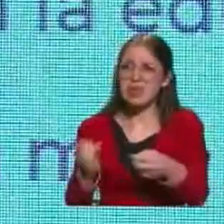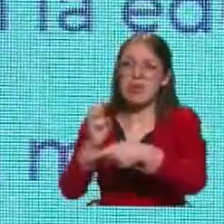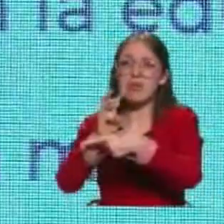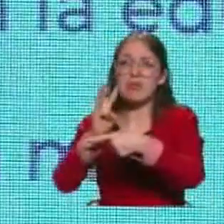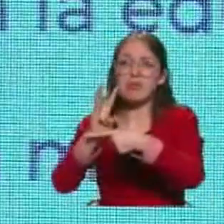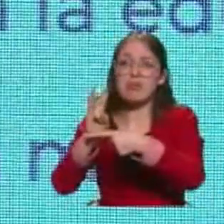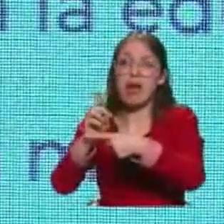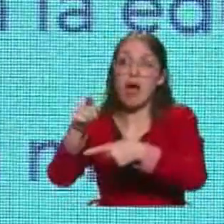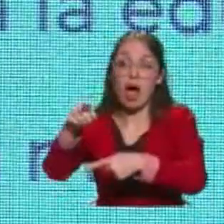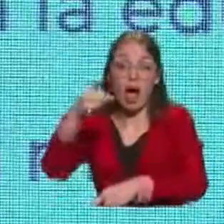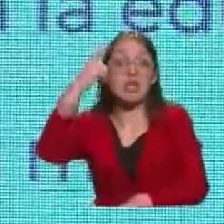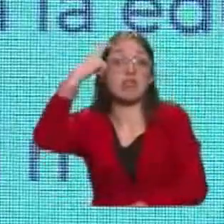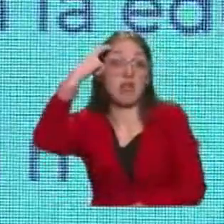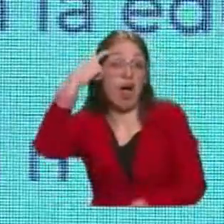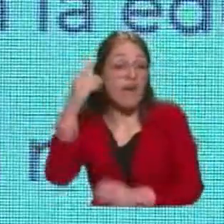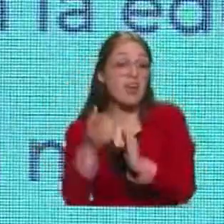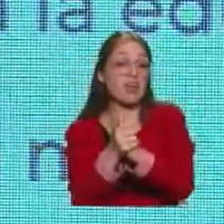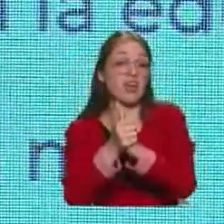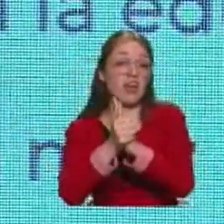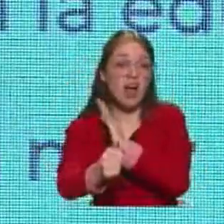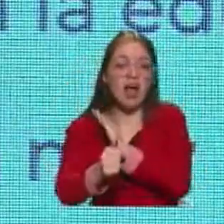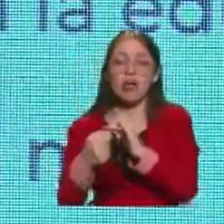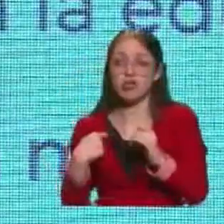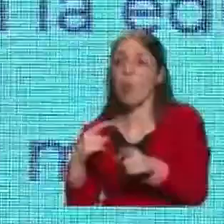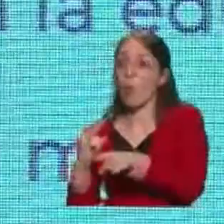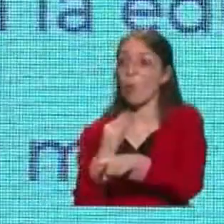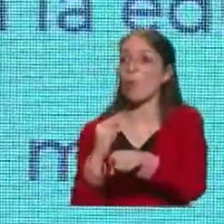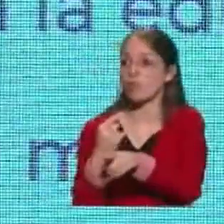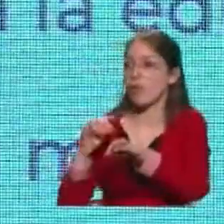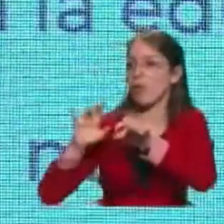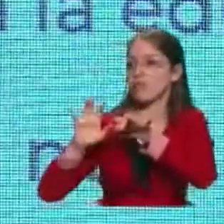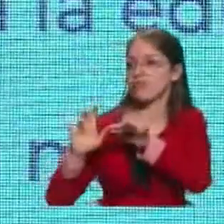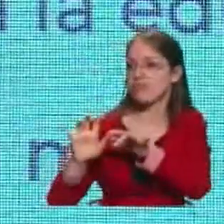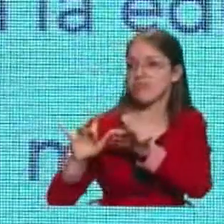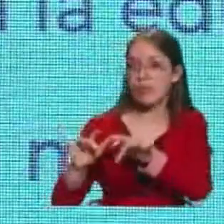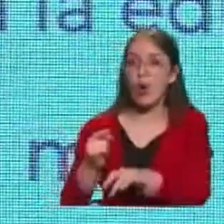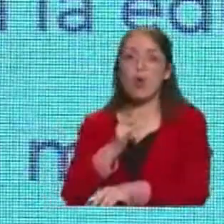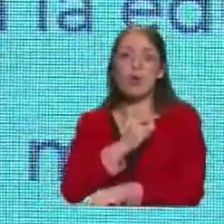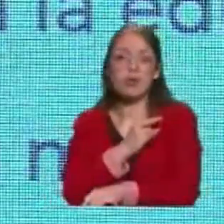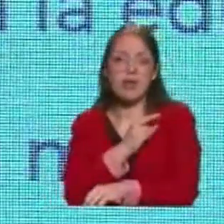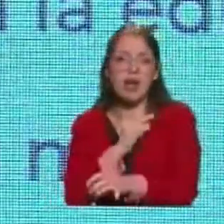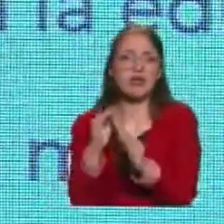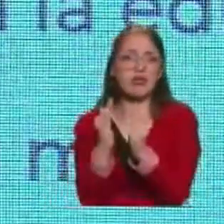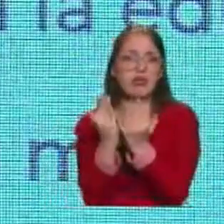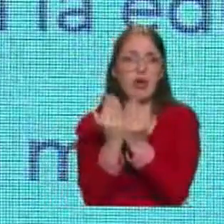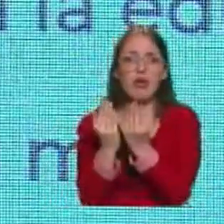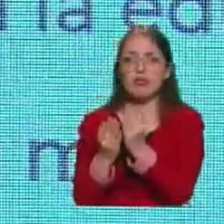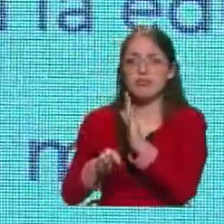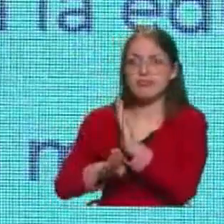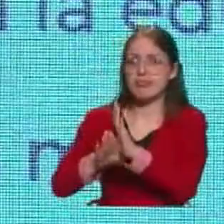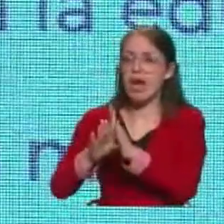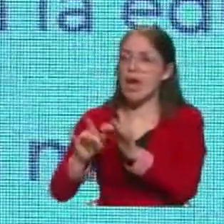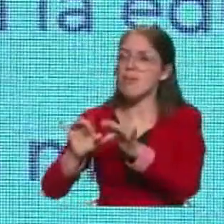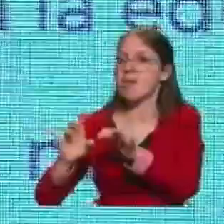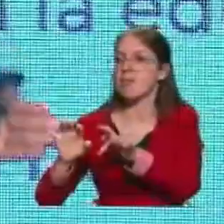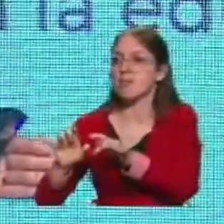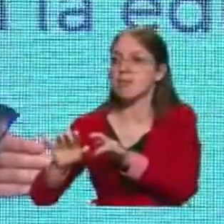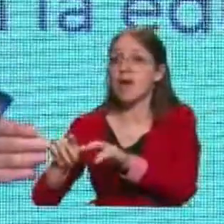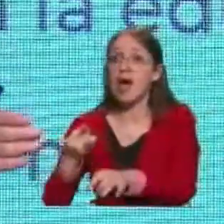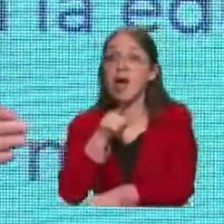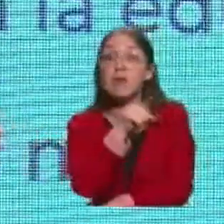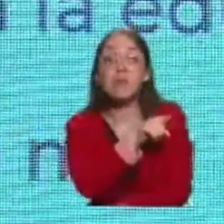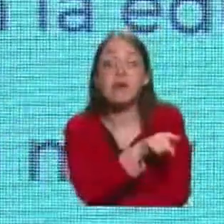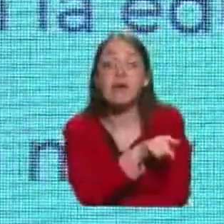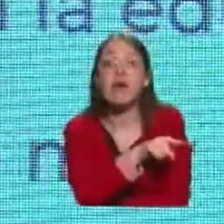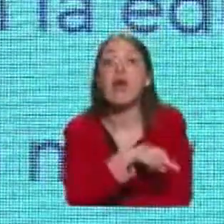para aquellos que tienen gran conocimiento de la tecnología universitarios o estudiantes de nivel avanzado pero no estamos conversando con